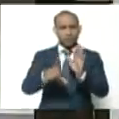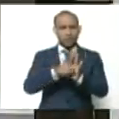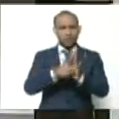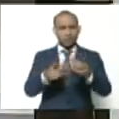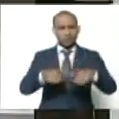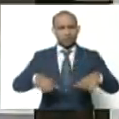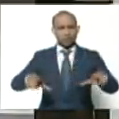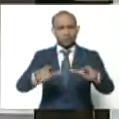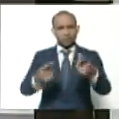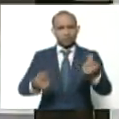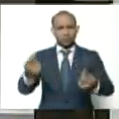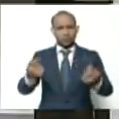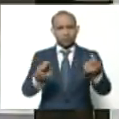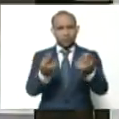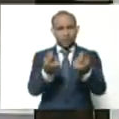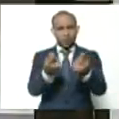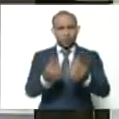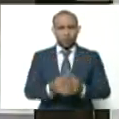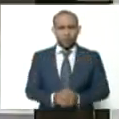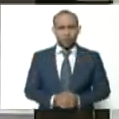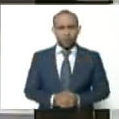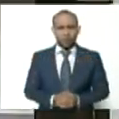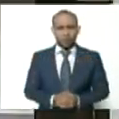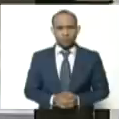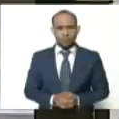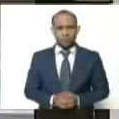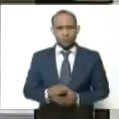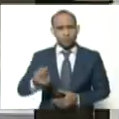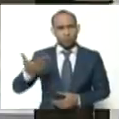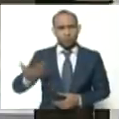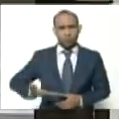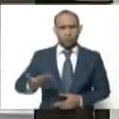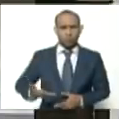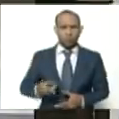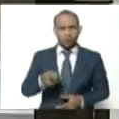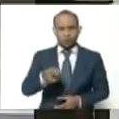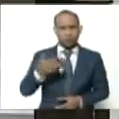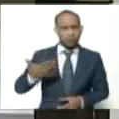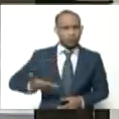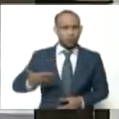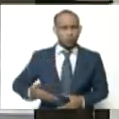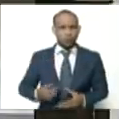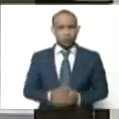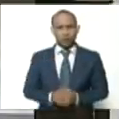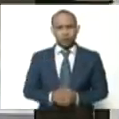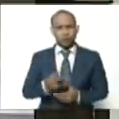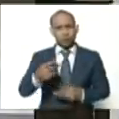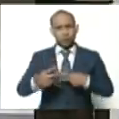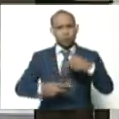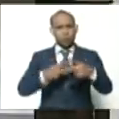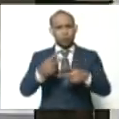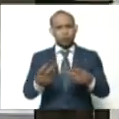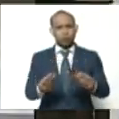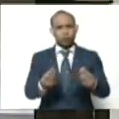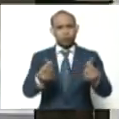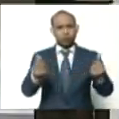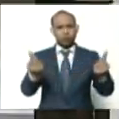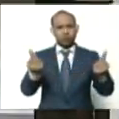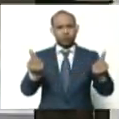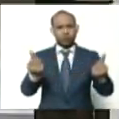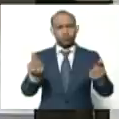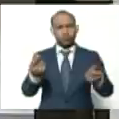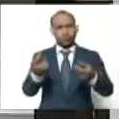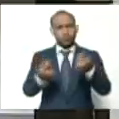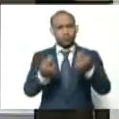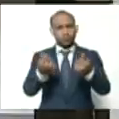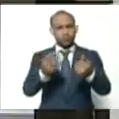y distritos motores de desarrollo. Demasiada importancia tiene para el proceso de recuperación económica, para la